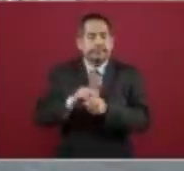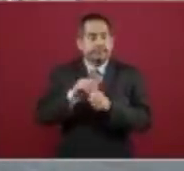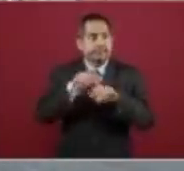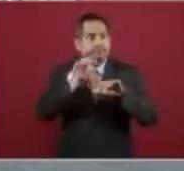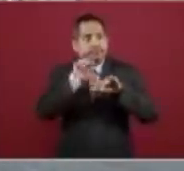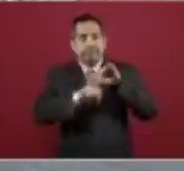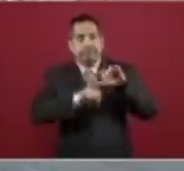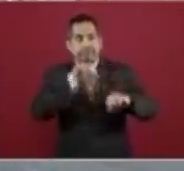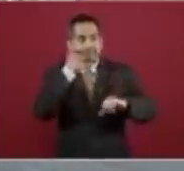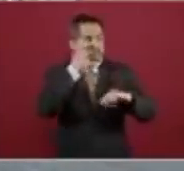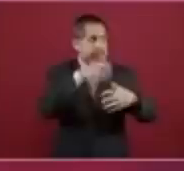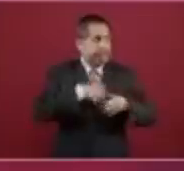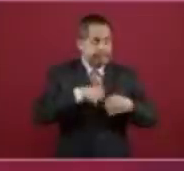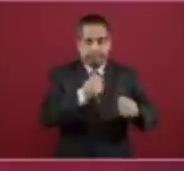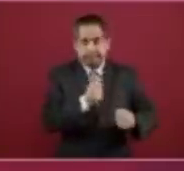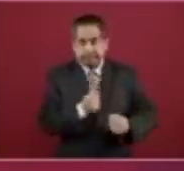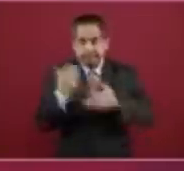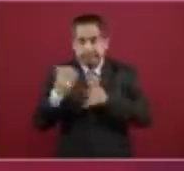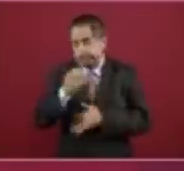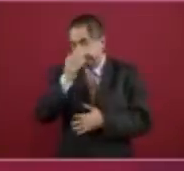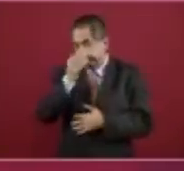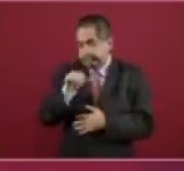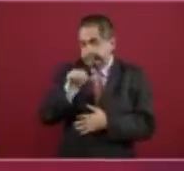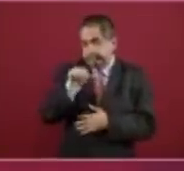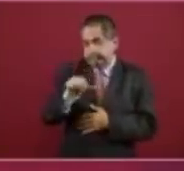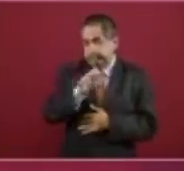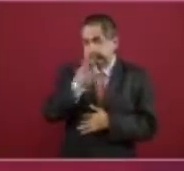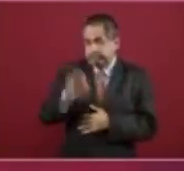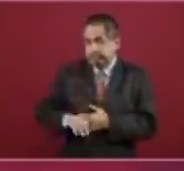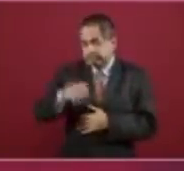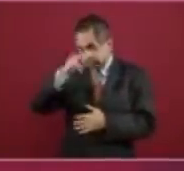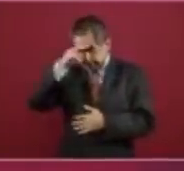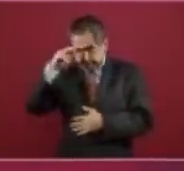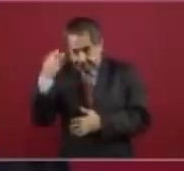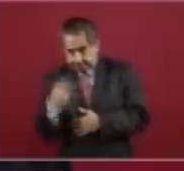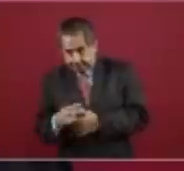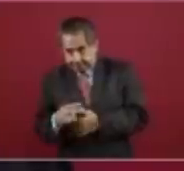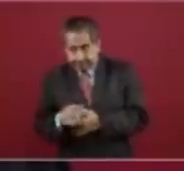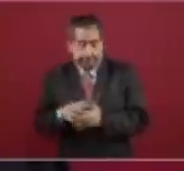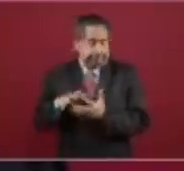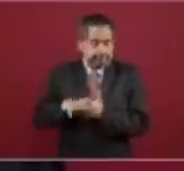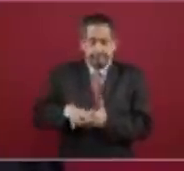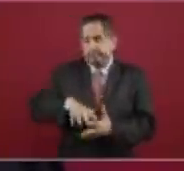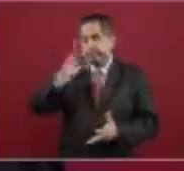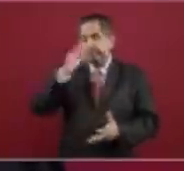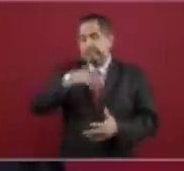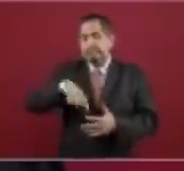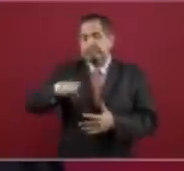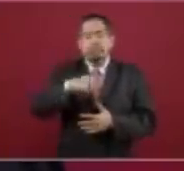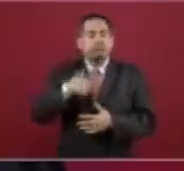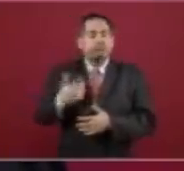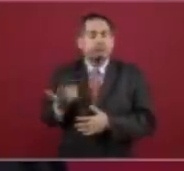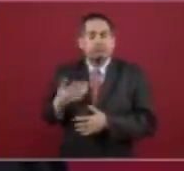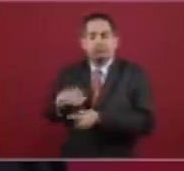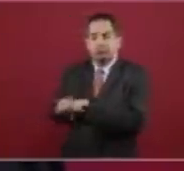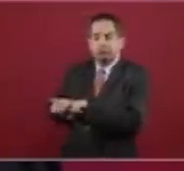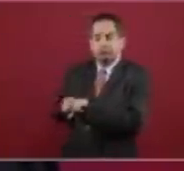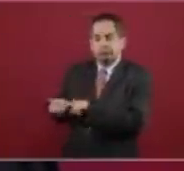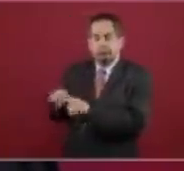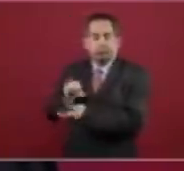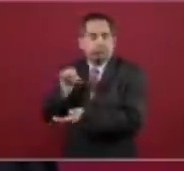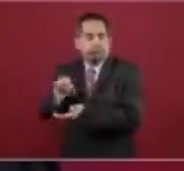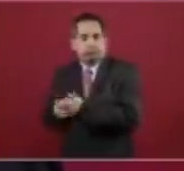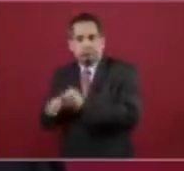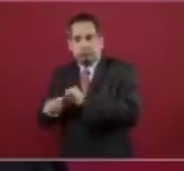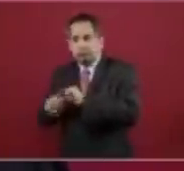deportados, solo el 16% son mexicanos, la mayoría son hermanos